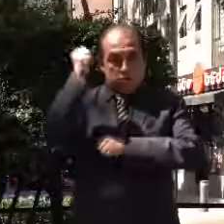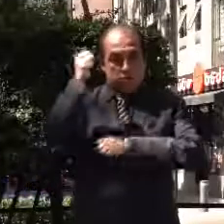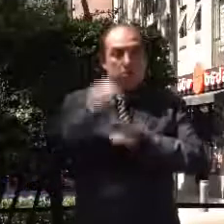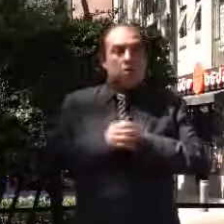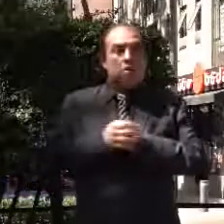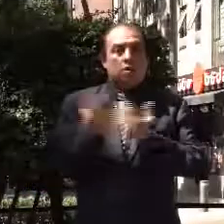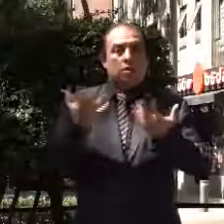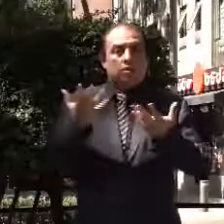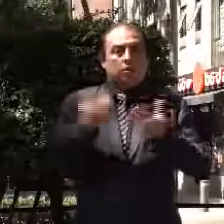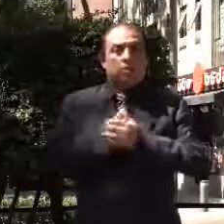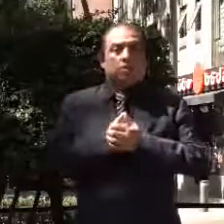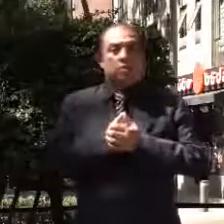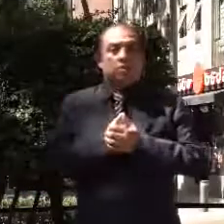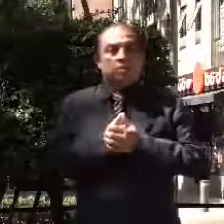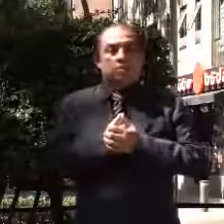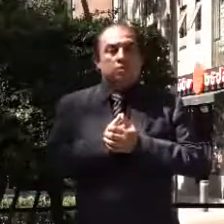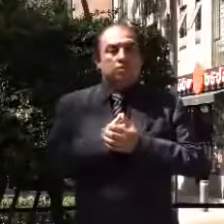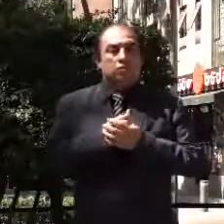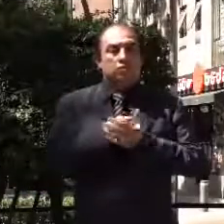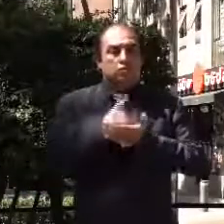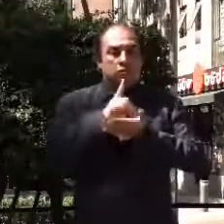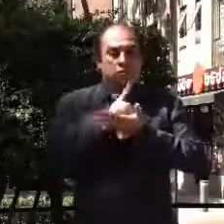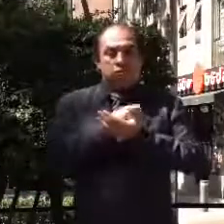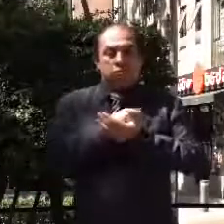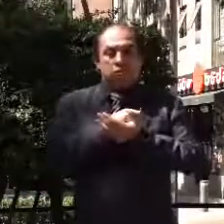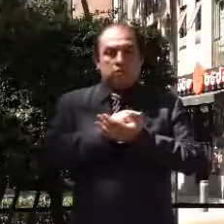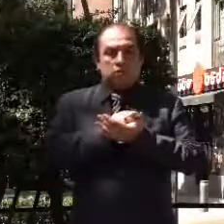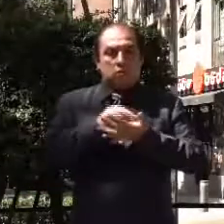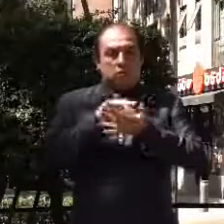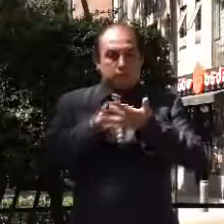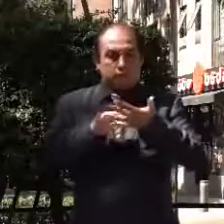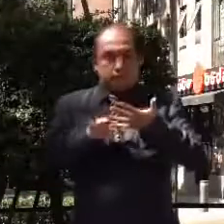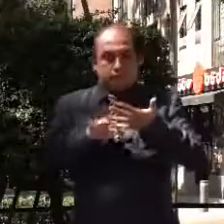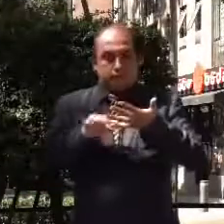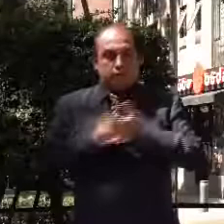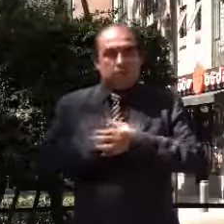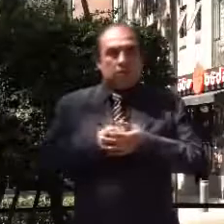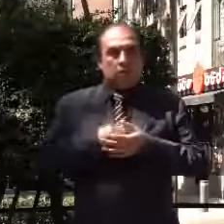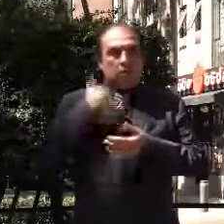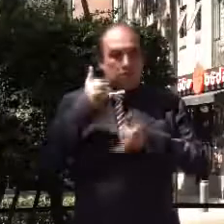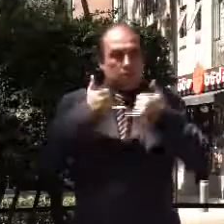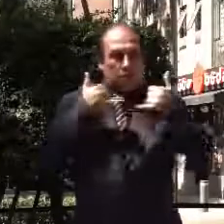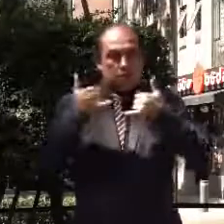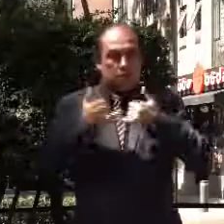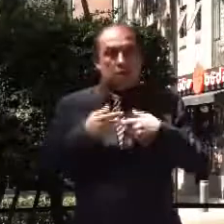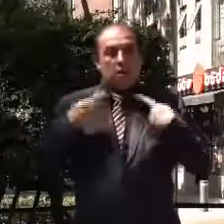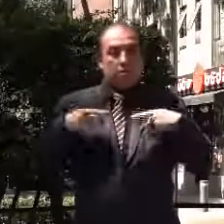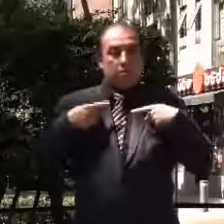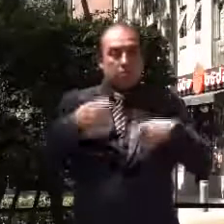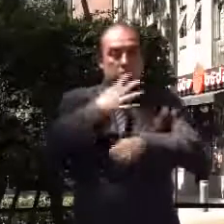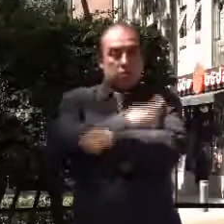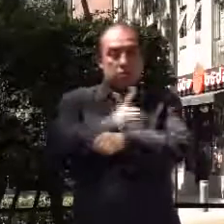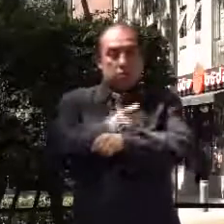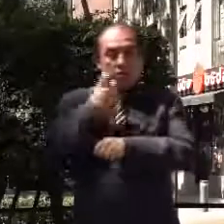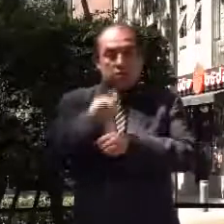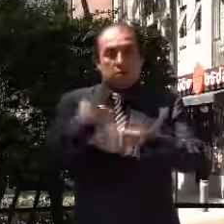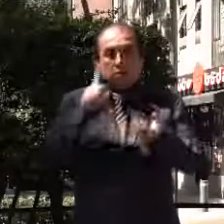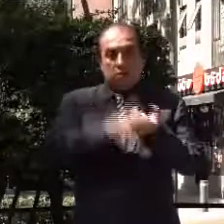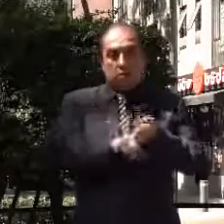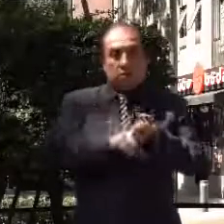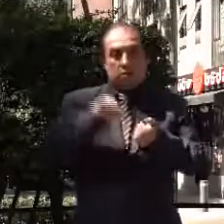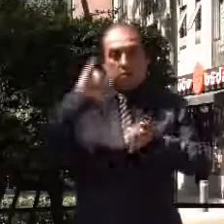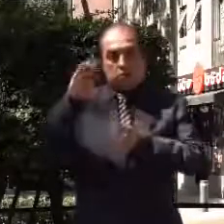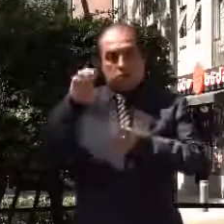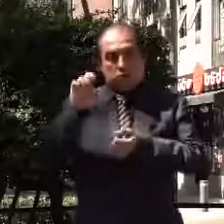se hizo un directorio en donde la FETSE es quien coordina, y es particularmente Joel Ayala,